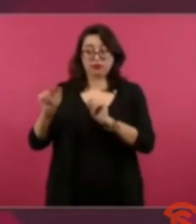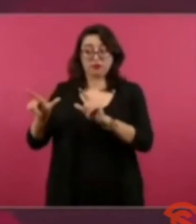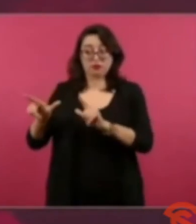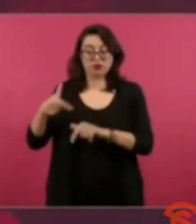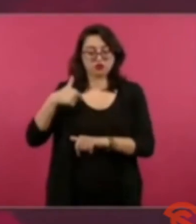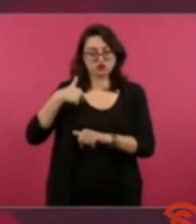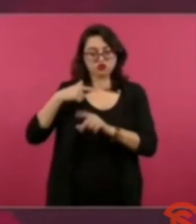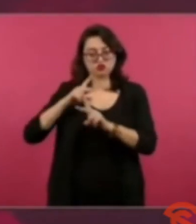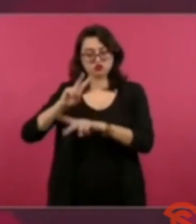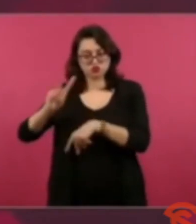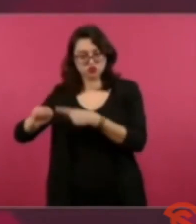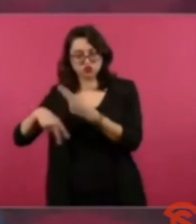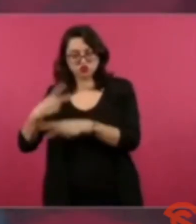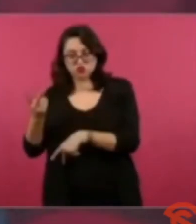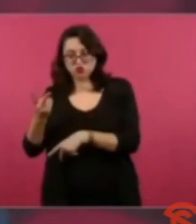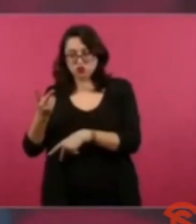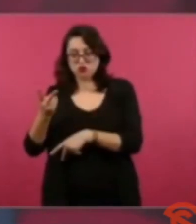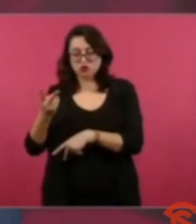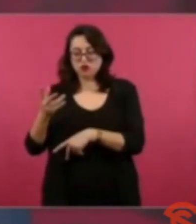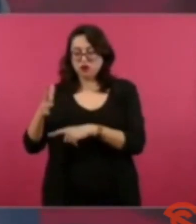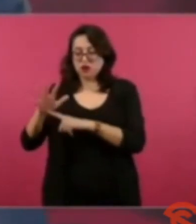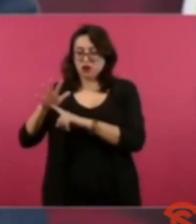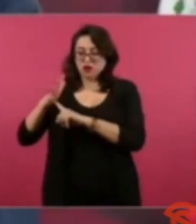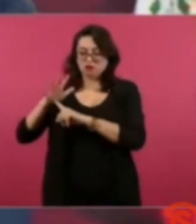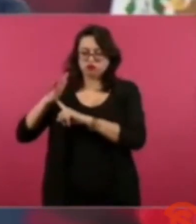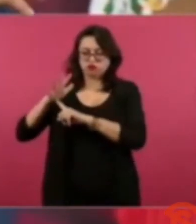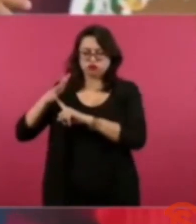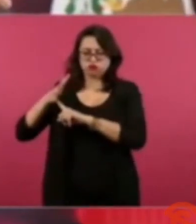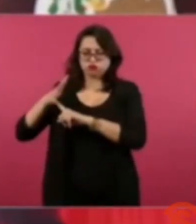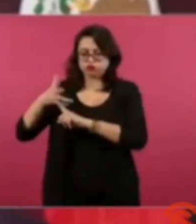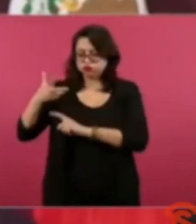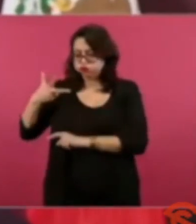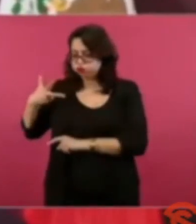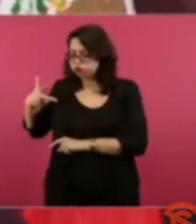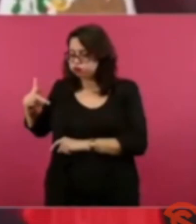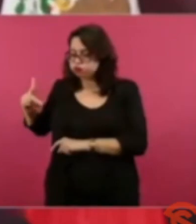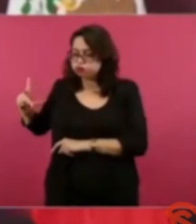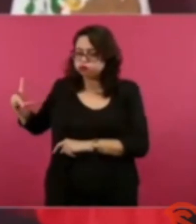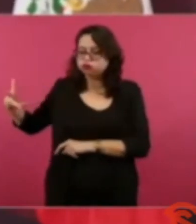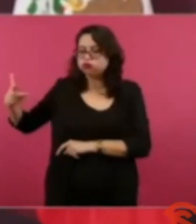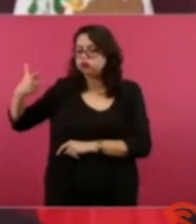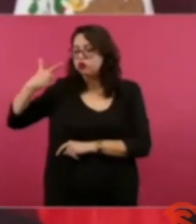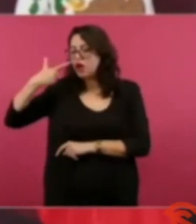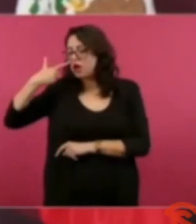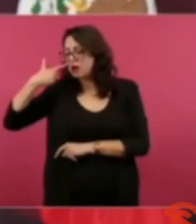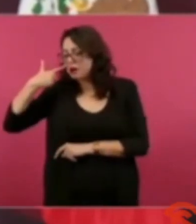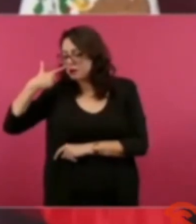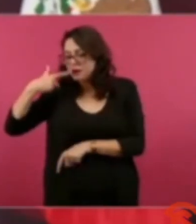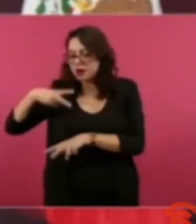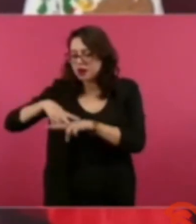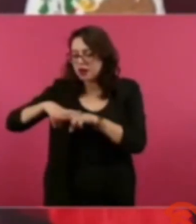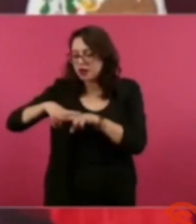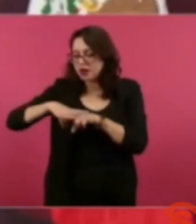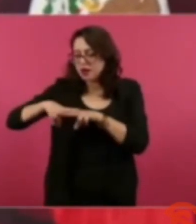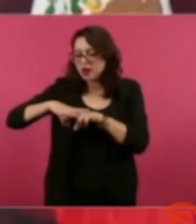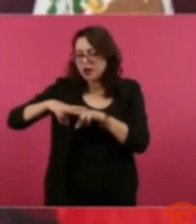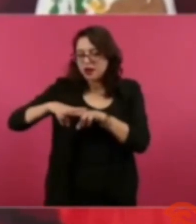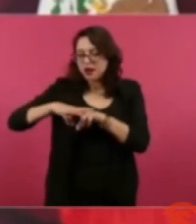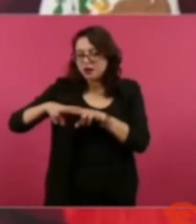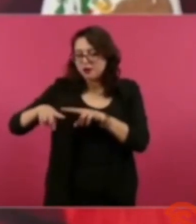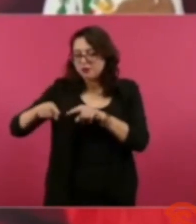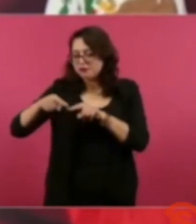y voy a sobrevolar toda la línea, desde la frontera